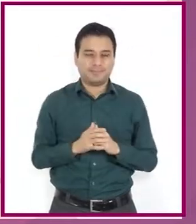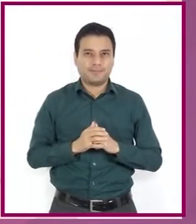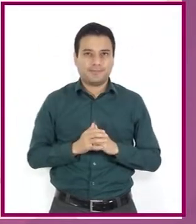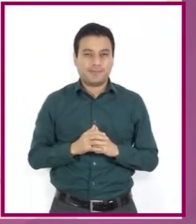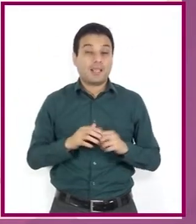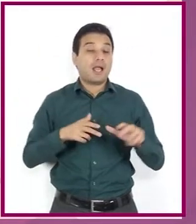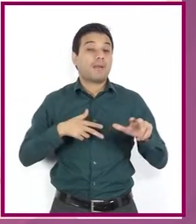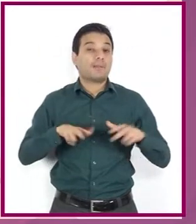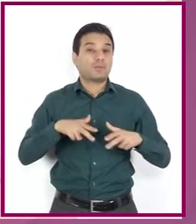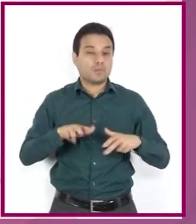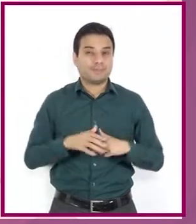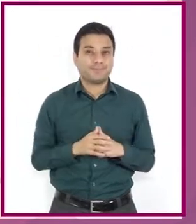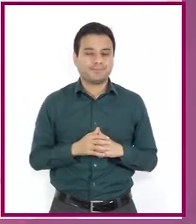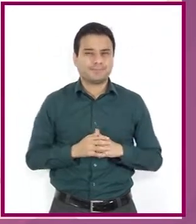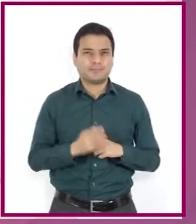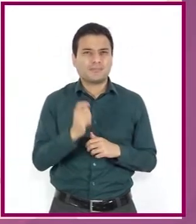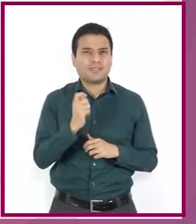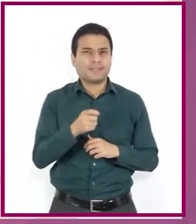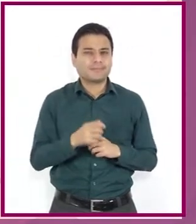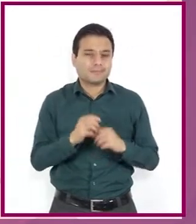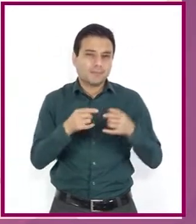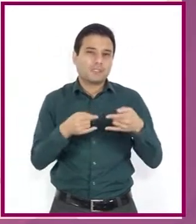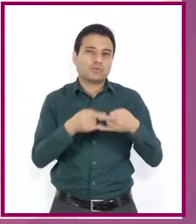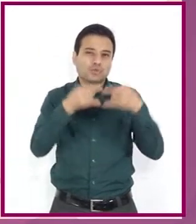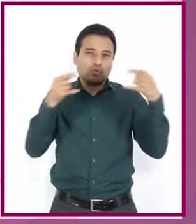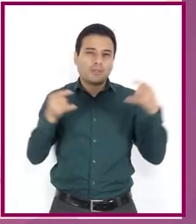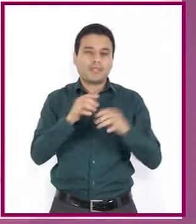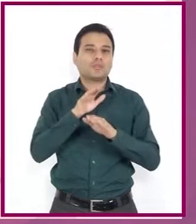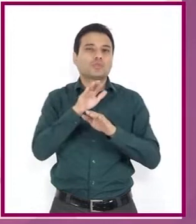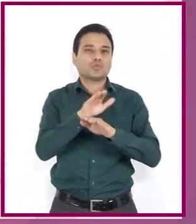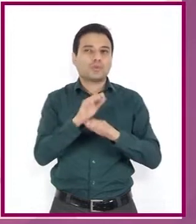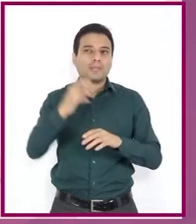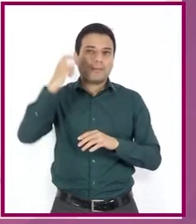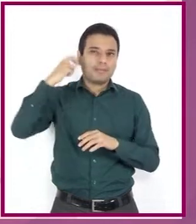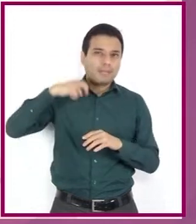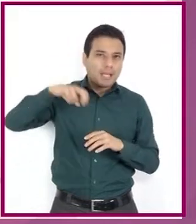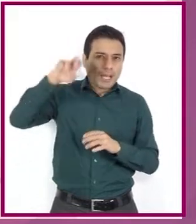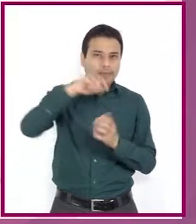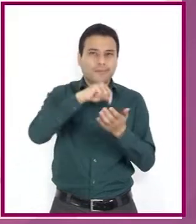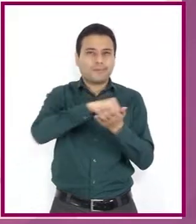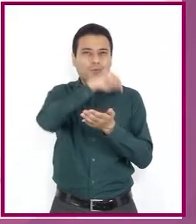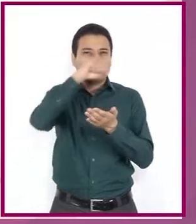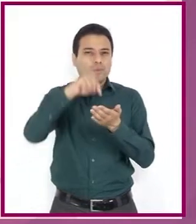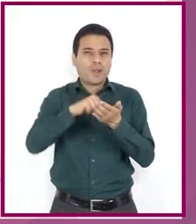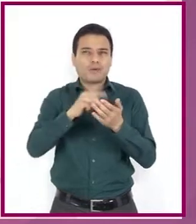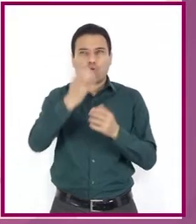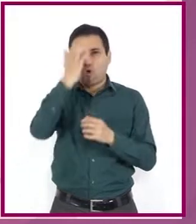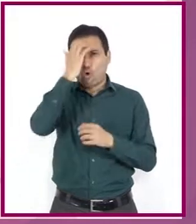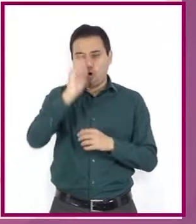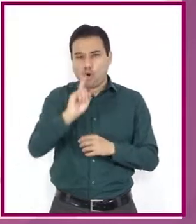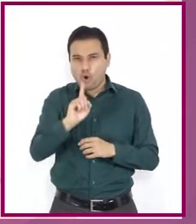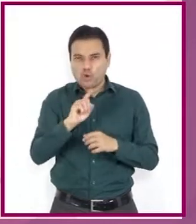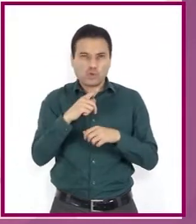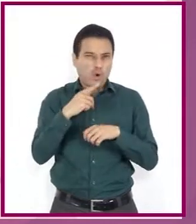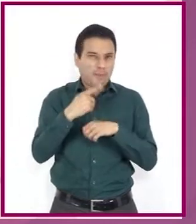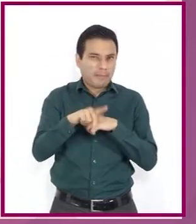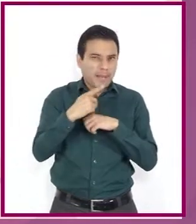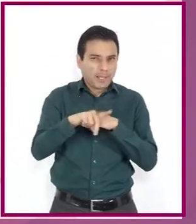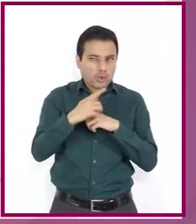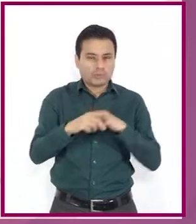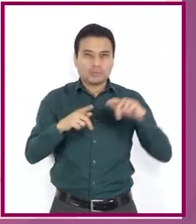Aventura. Los sucesos que relatan consisten en viajes a lugares desconocidos o peligrosos y